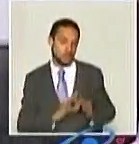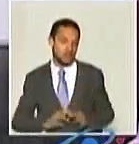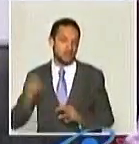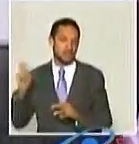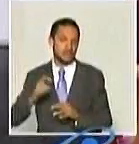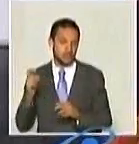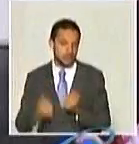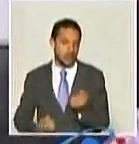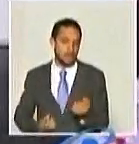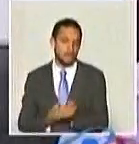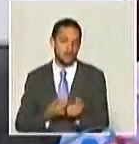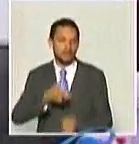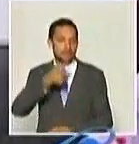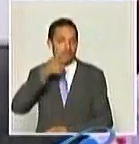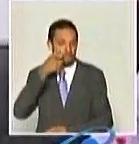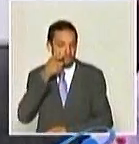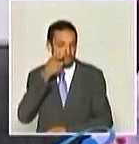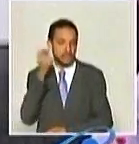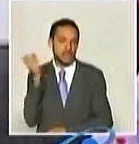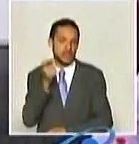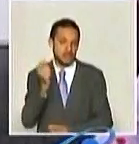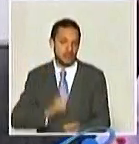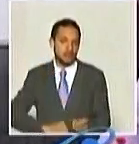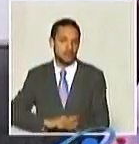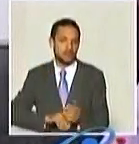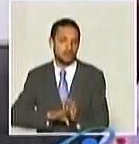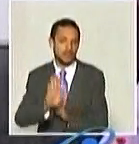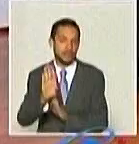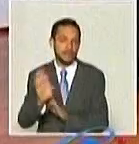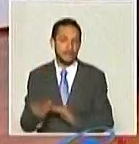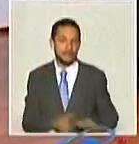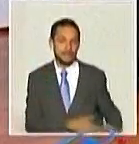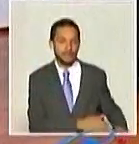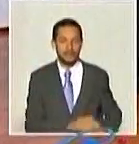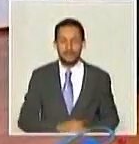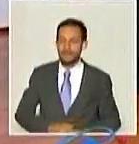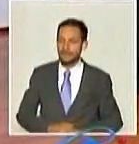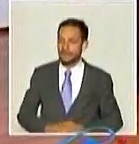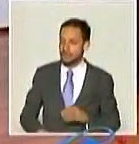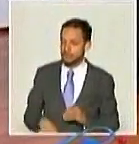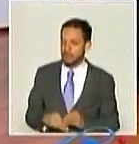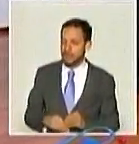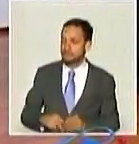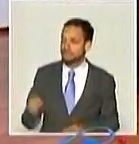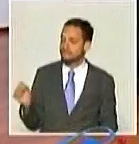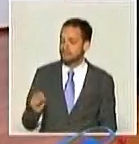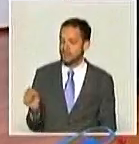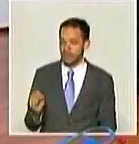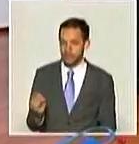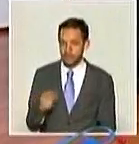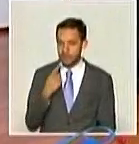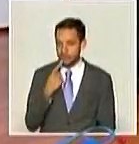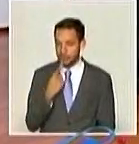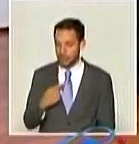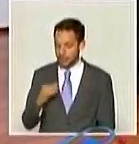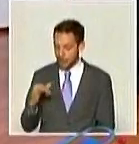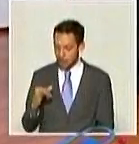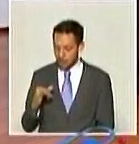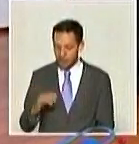paciente que además está recibiendo ozonoterapia? Desde luego, como decía el doctor